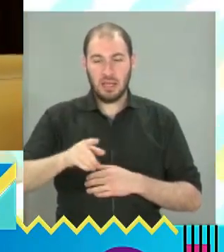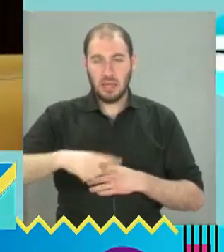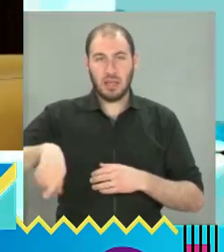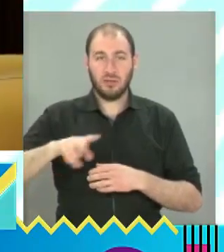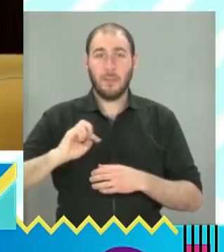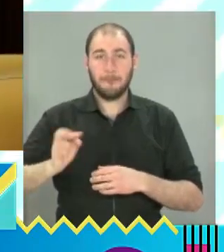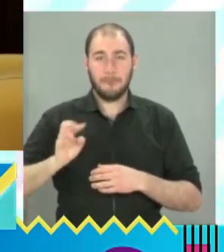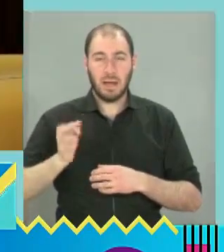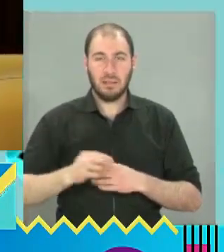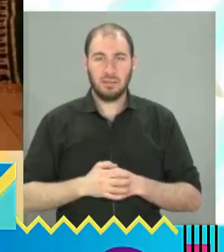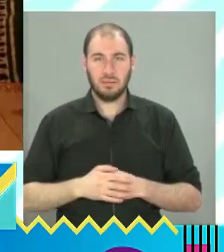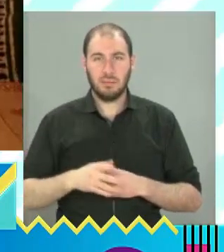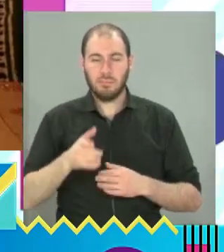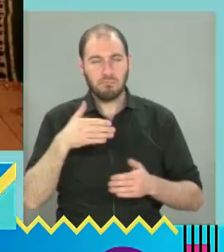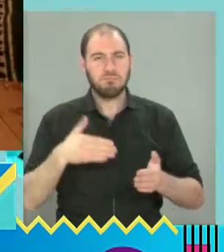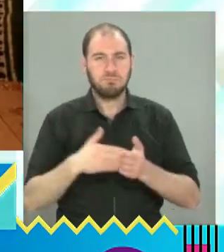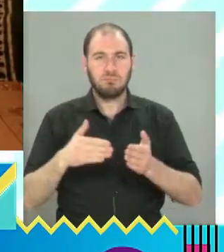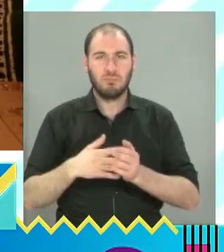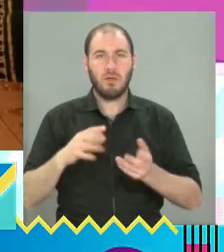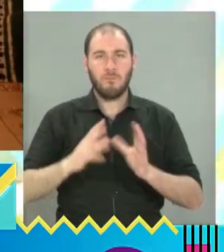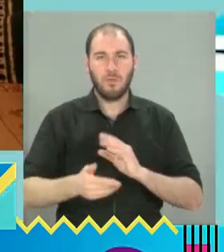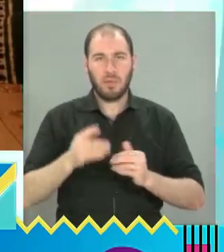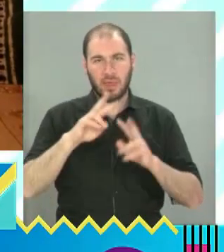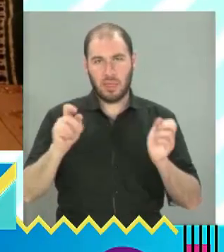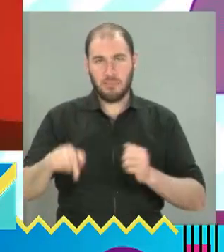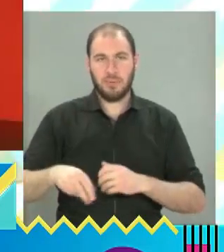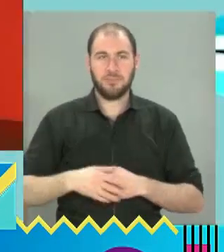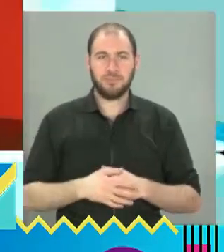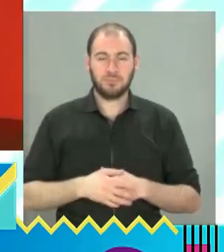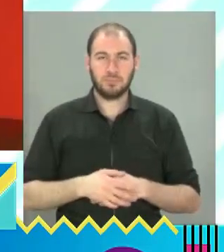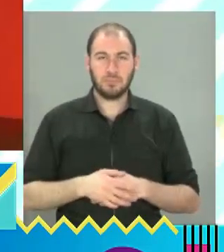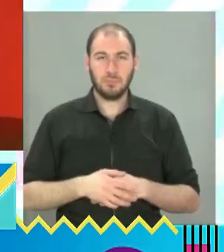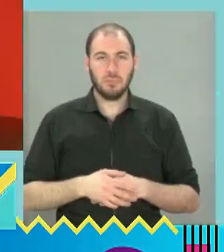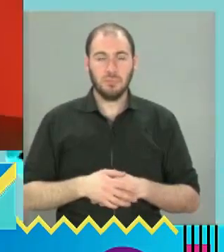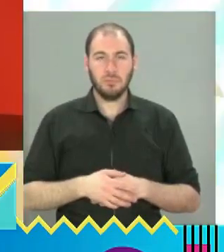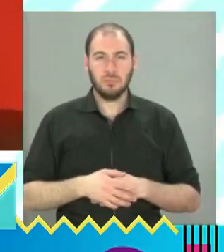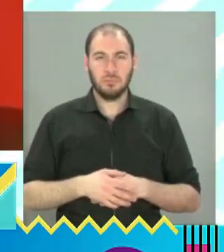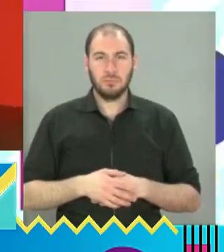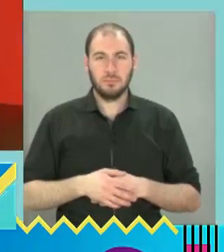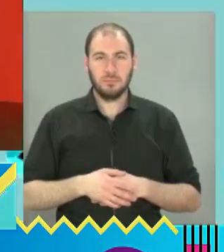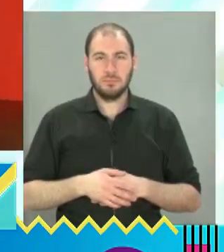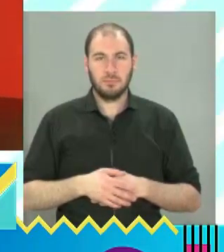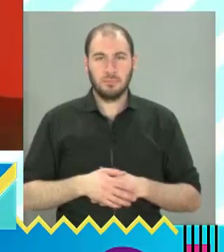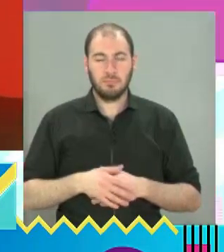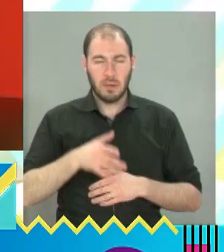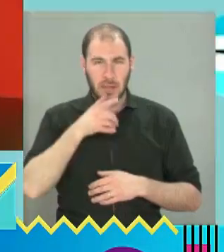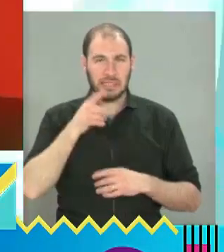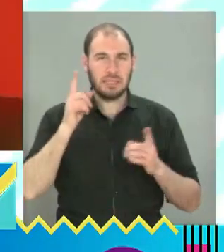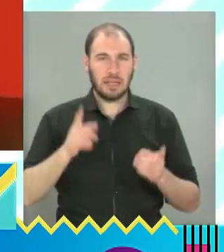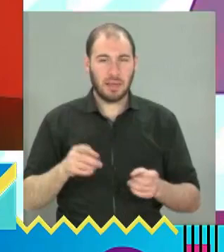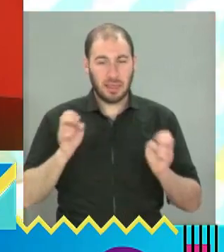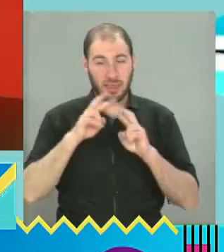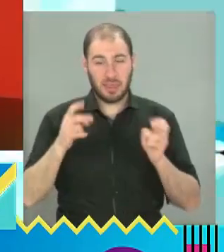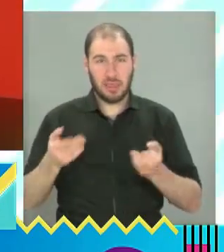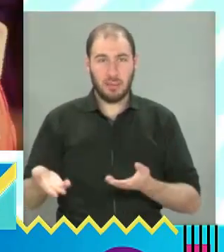que los padres ponen un parate frente a este tipo de cuestiones y justamente creo que también tiene que ver